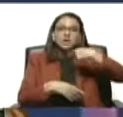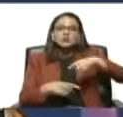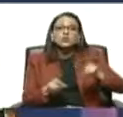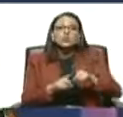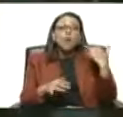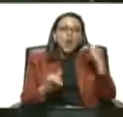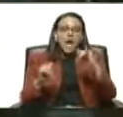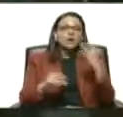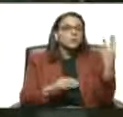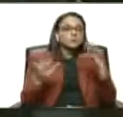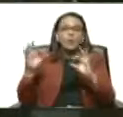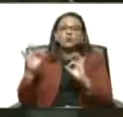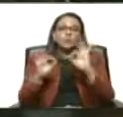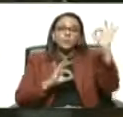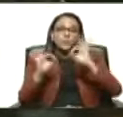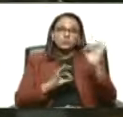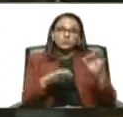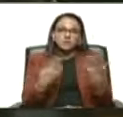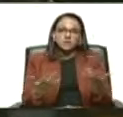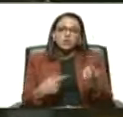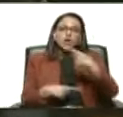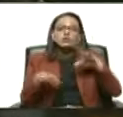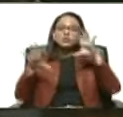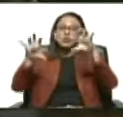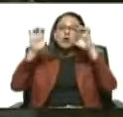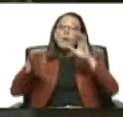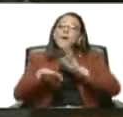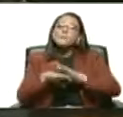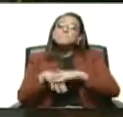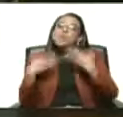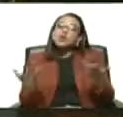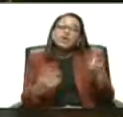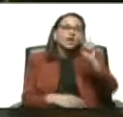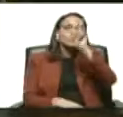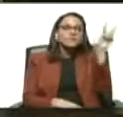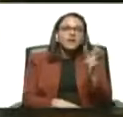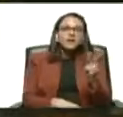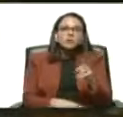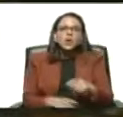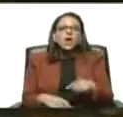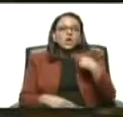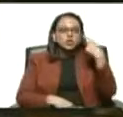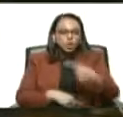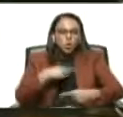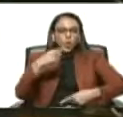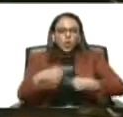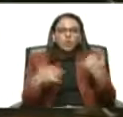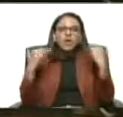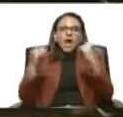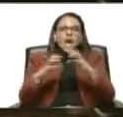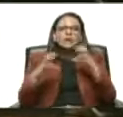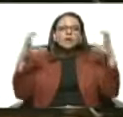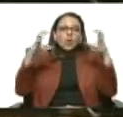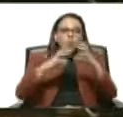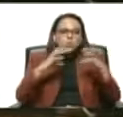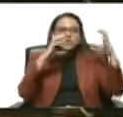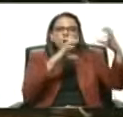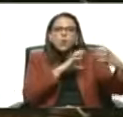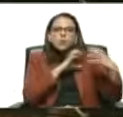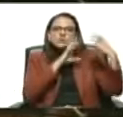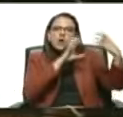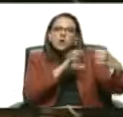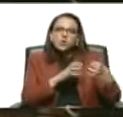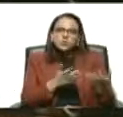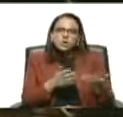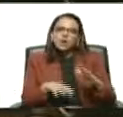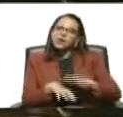entender por qué Venezuela hoy da batallas existenciales. Y las